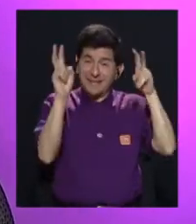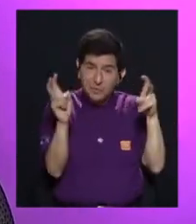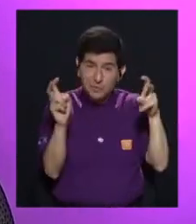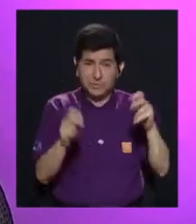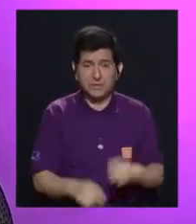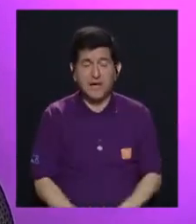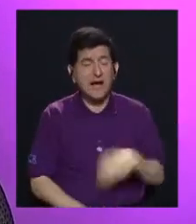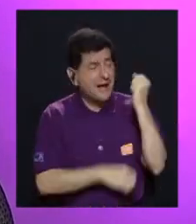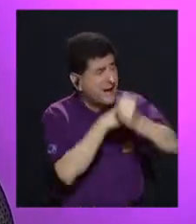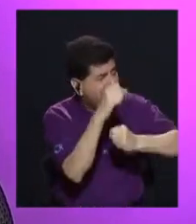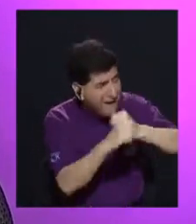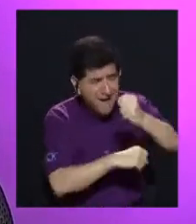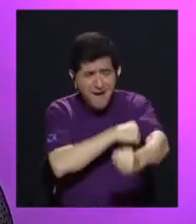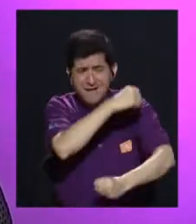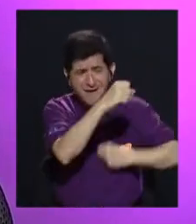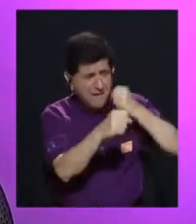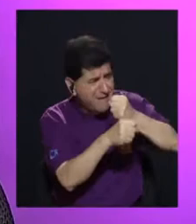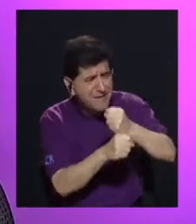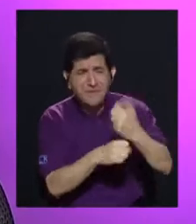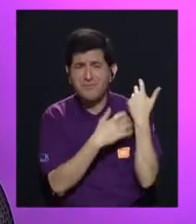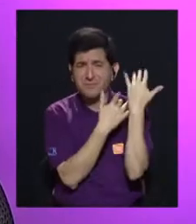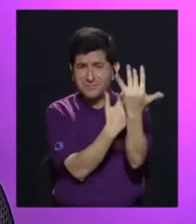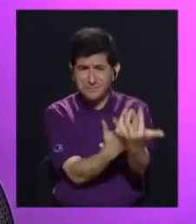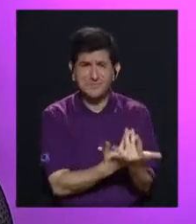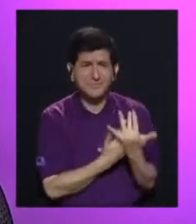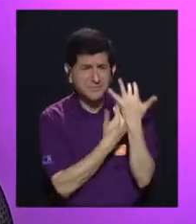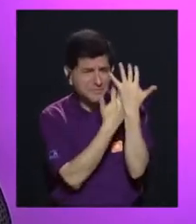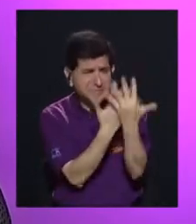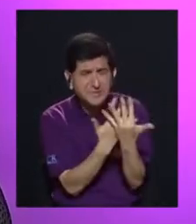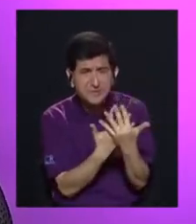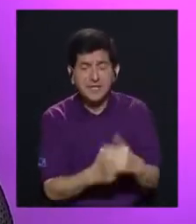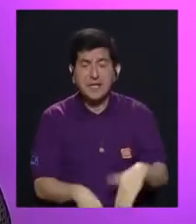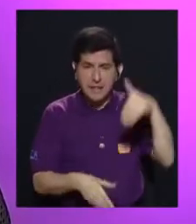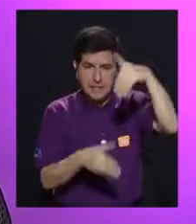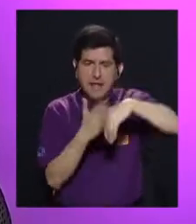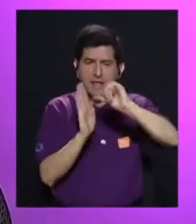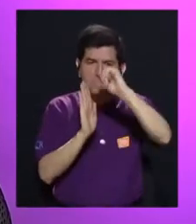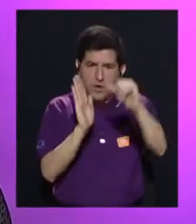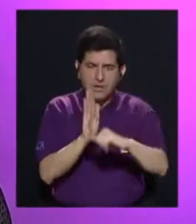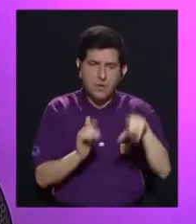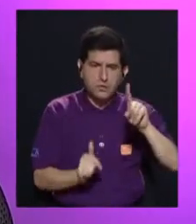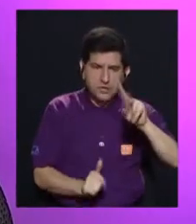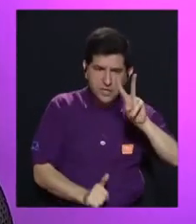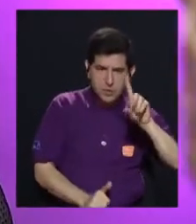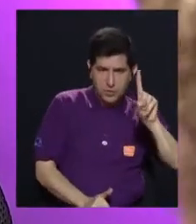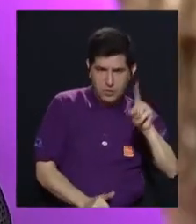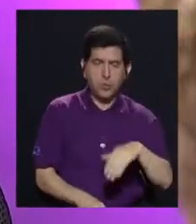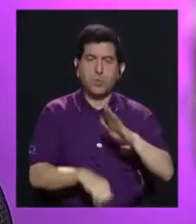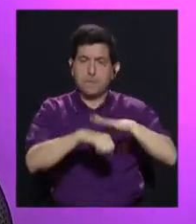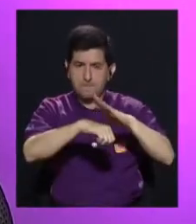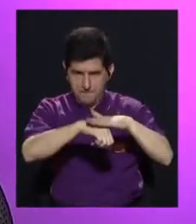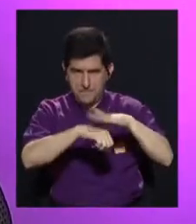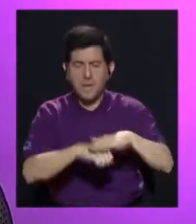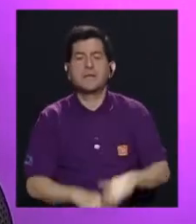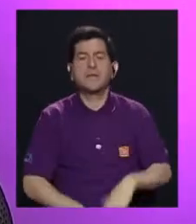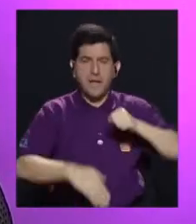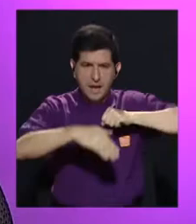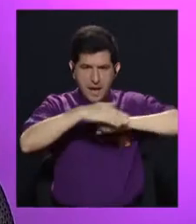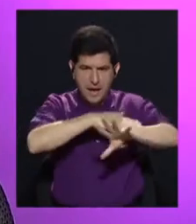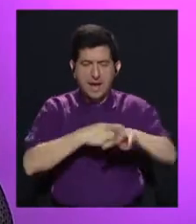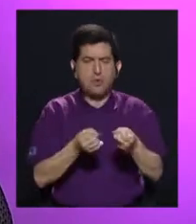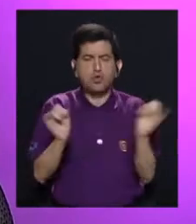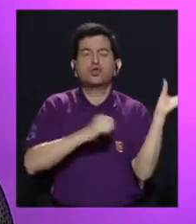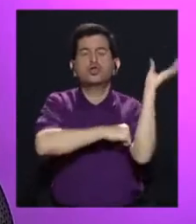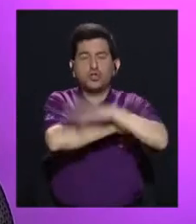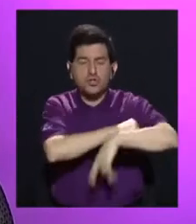décadas de estar esperando que se en el marco del artículo 121 está permitido el aborto impune y